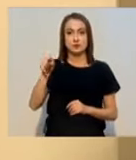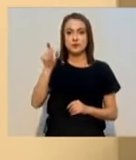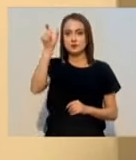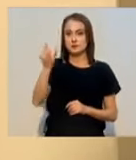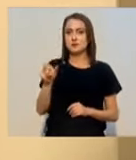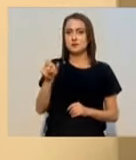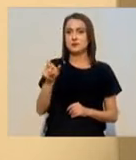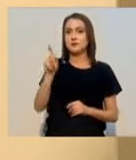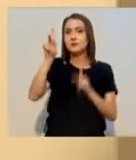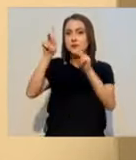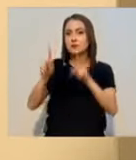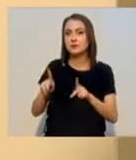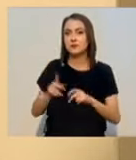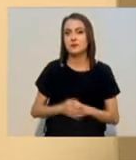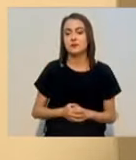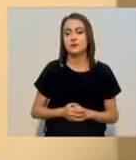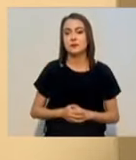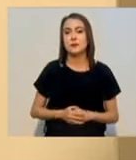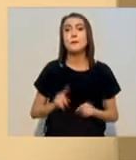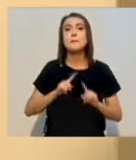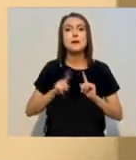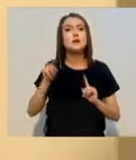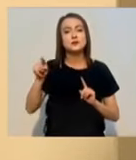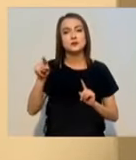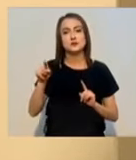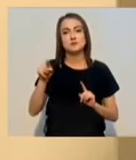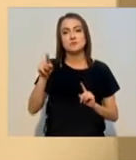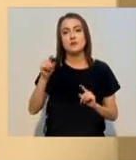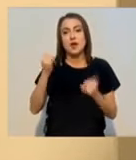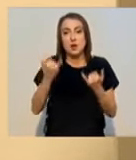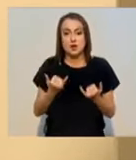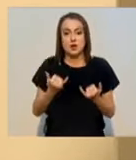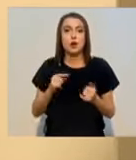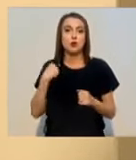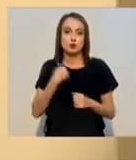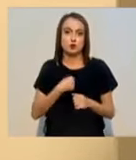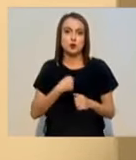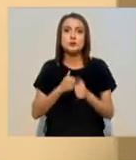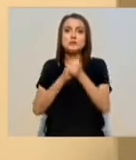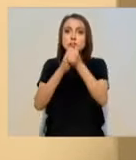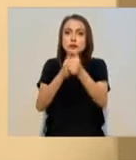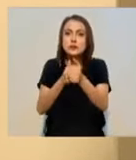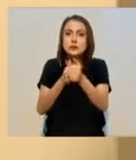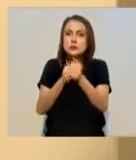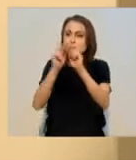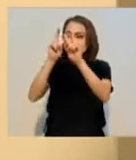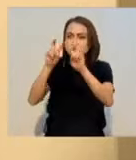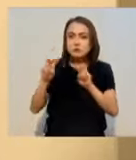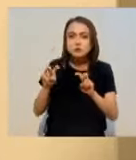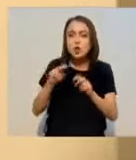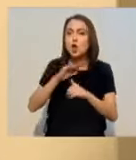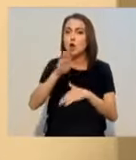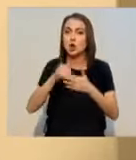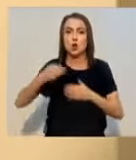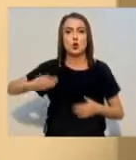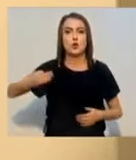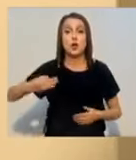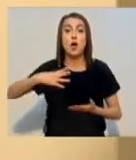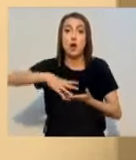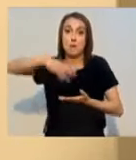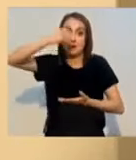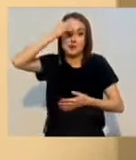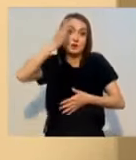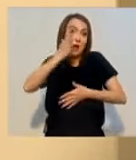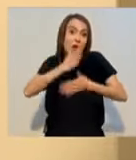esa persona. Pero estos son los casos que seguimos estudiando. Todavía todos los días